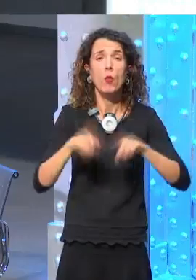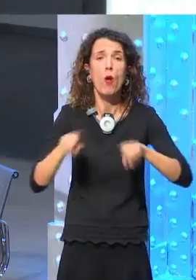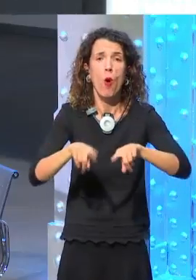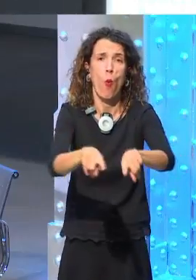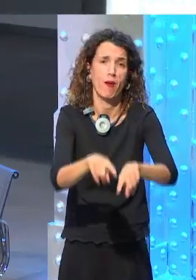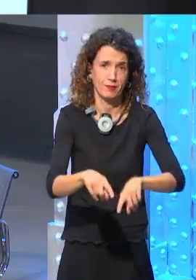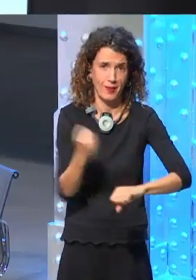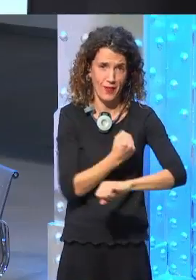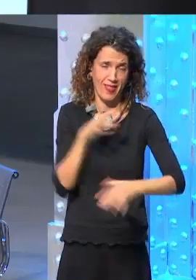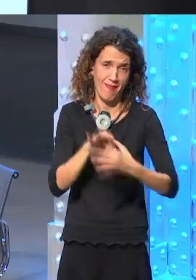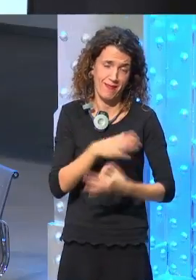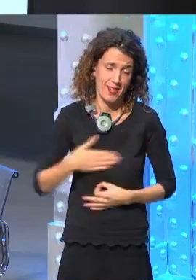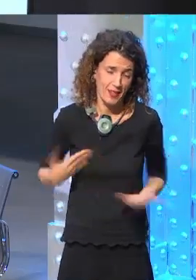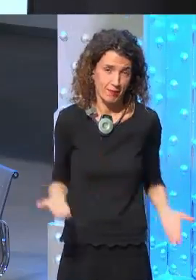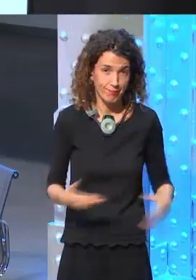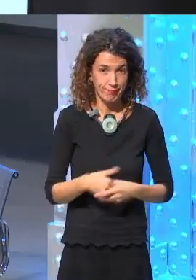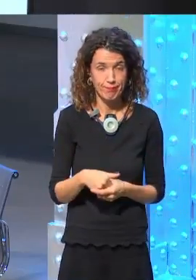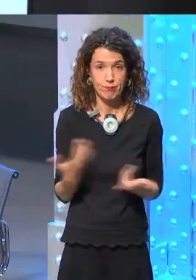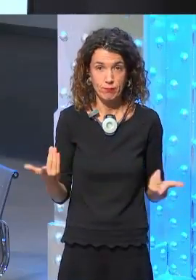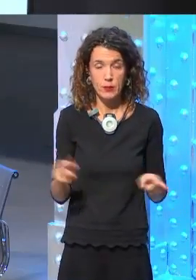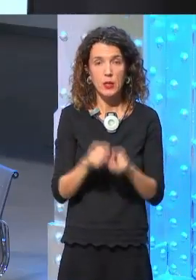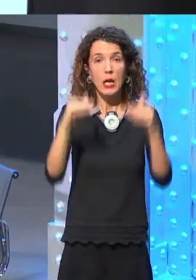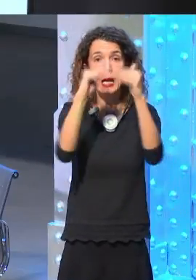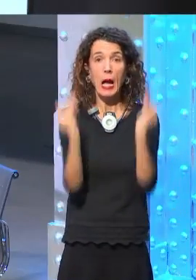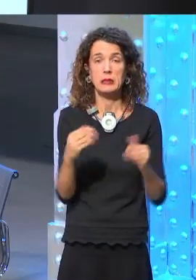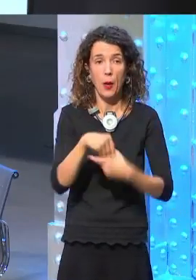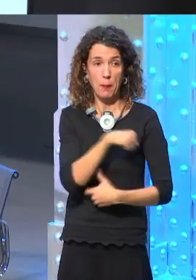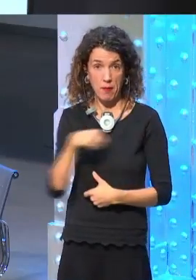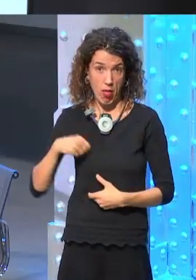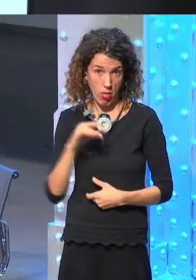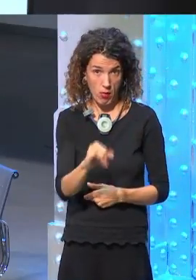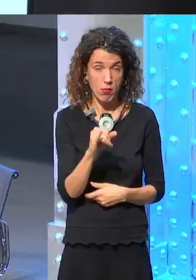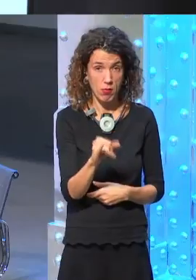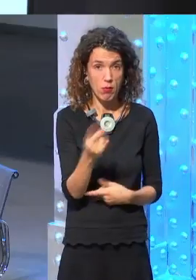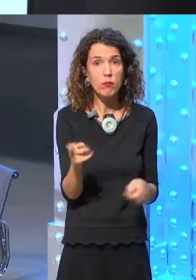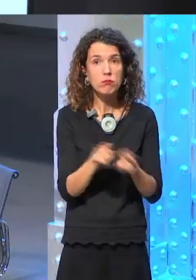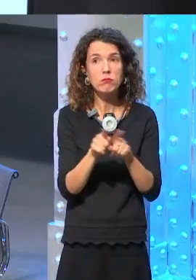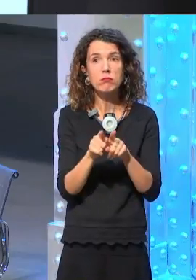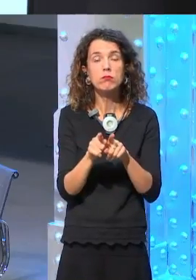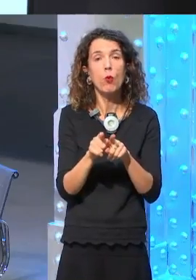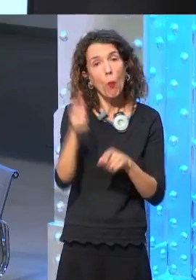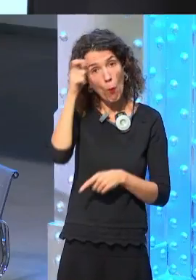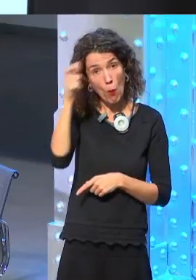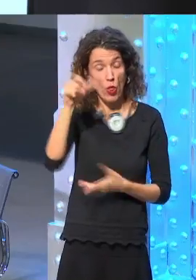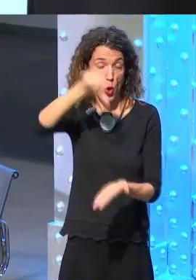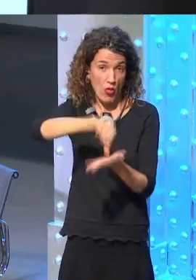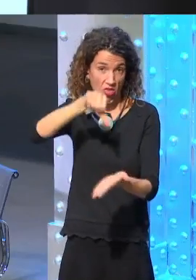tradicionales. Bueno, esta es una casa, una vivienda privada en Bodenslatt.